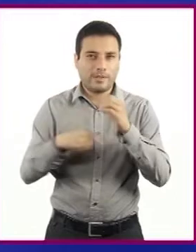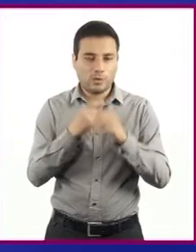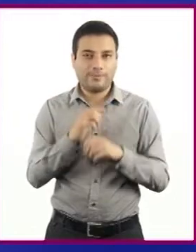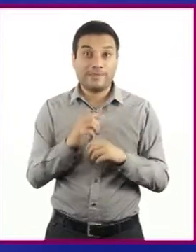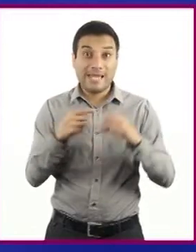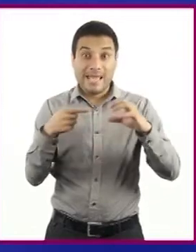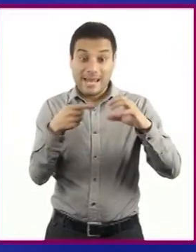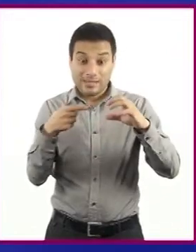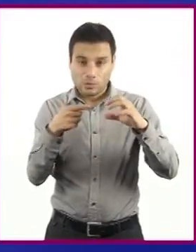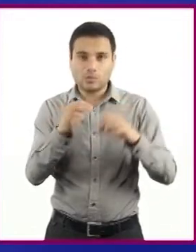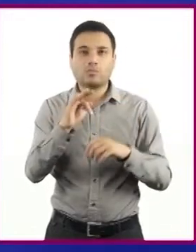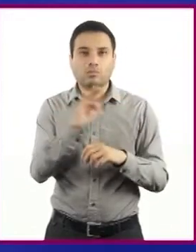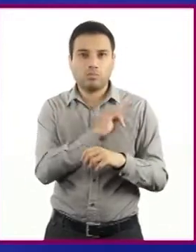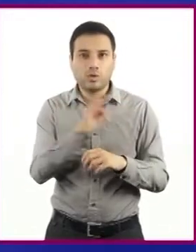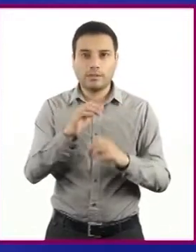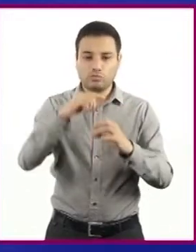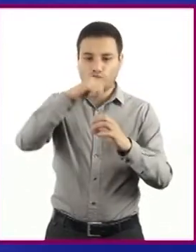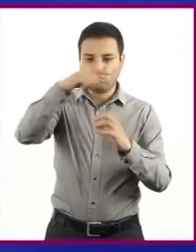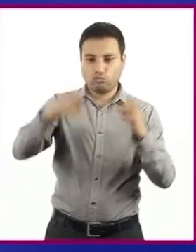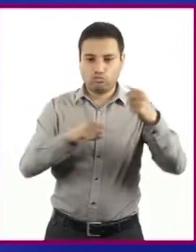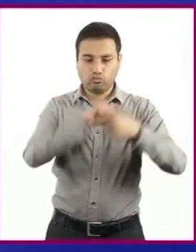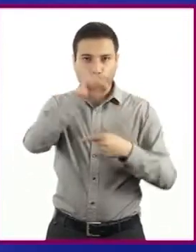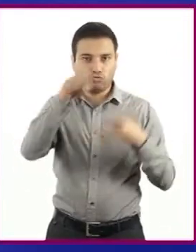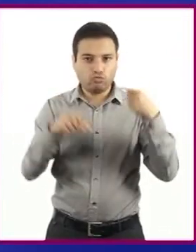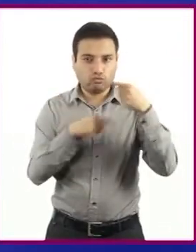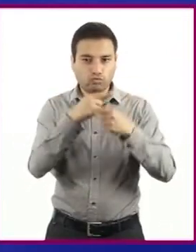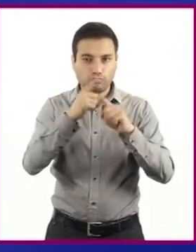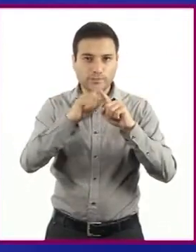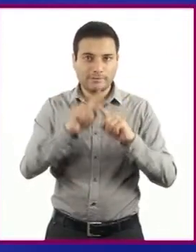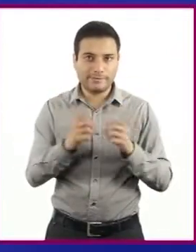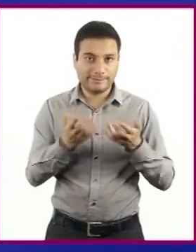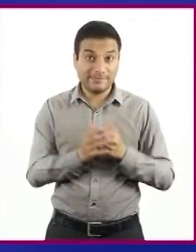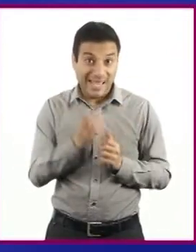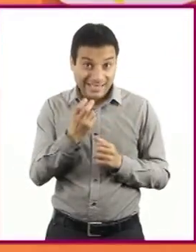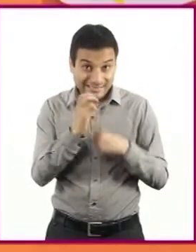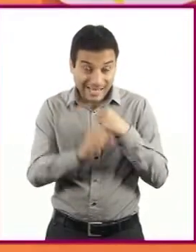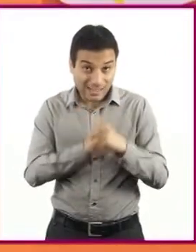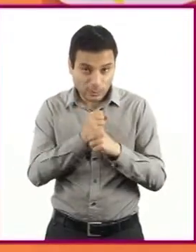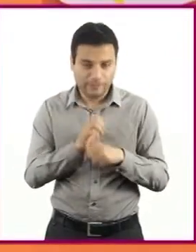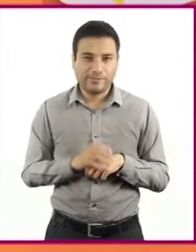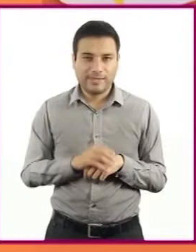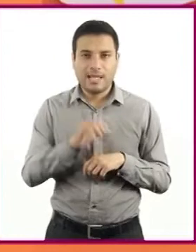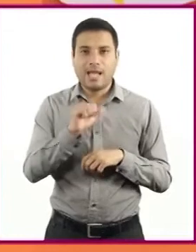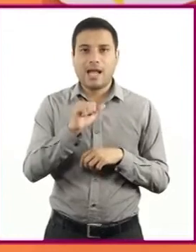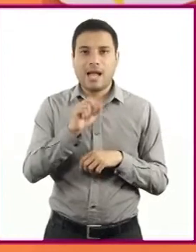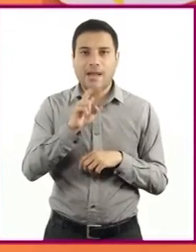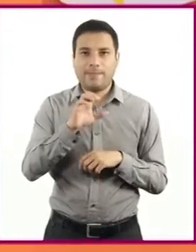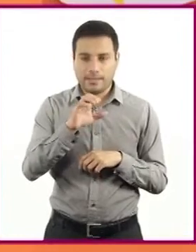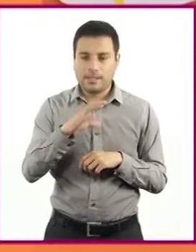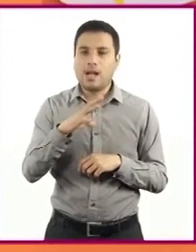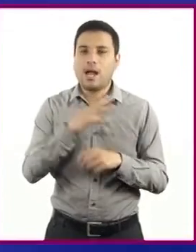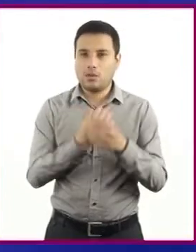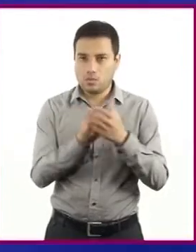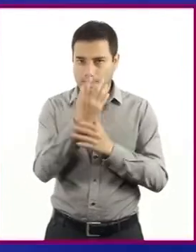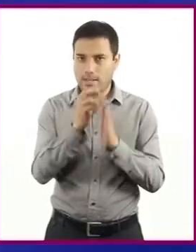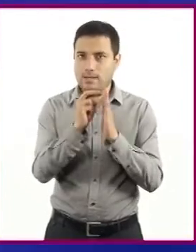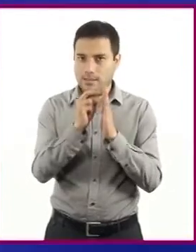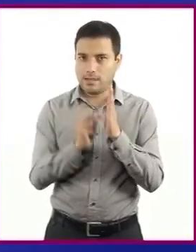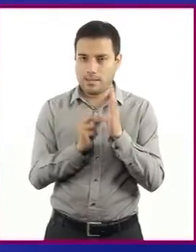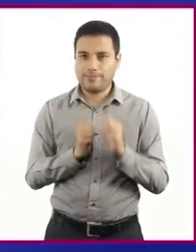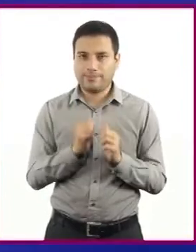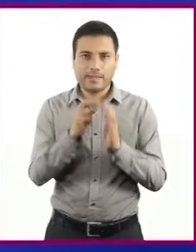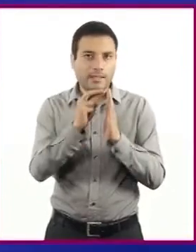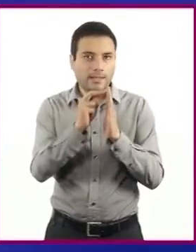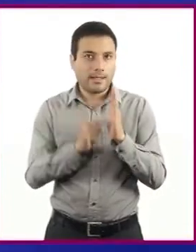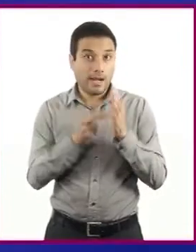podían circular en capas externas del átomo. En ese mismo año, Abegg formuló una regla más explícita, la regla